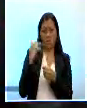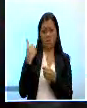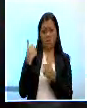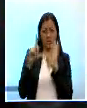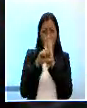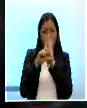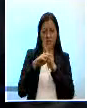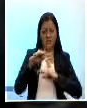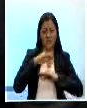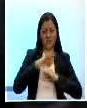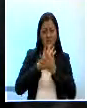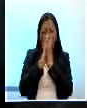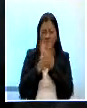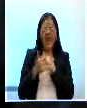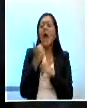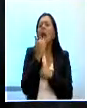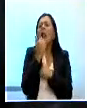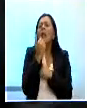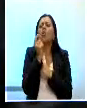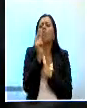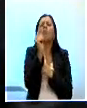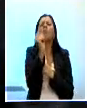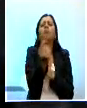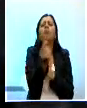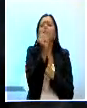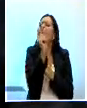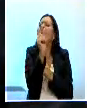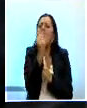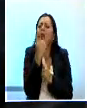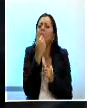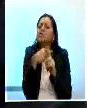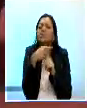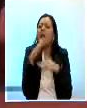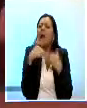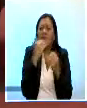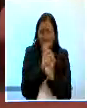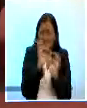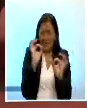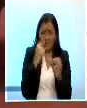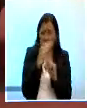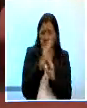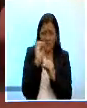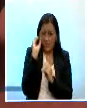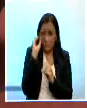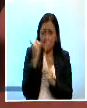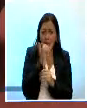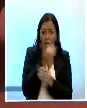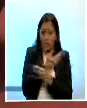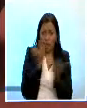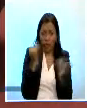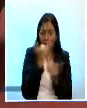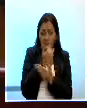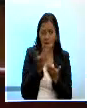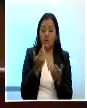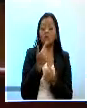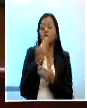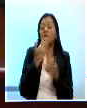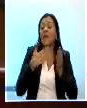usted les satisfaga, que a ustedes les satisfaga? ¿Ustedes creen que toda la ley es inconstitucional? Nosotros, si hubiese sido de